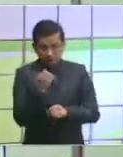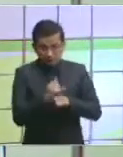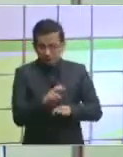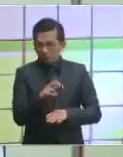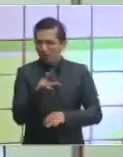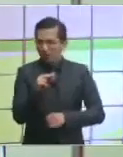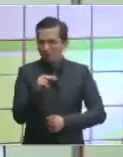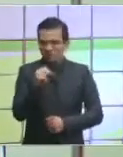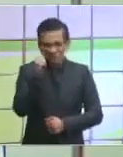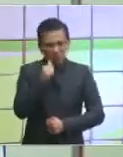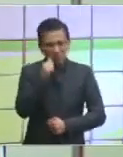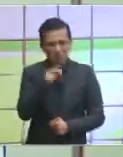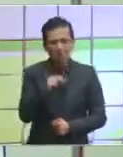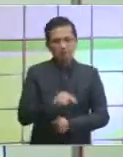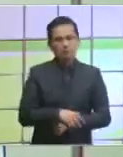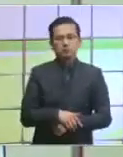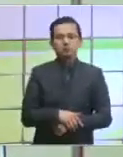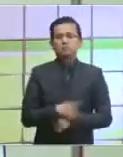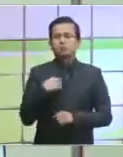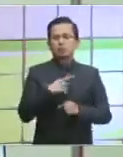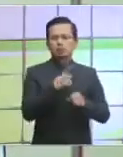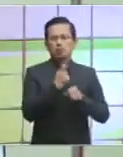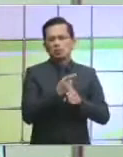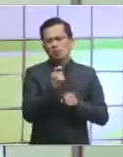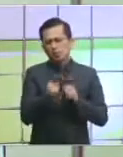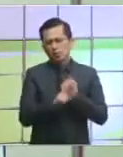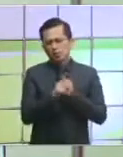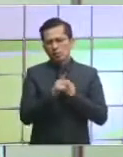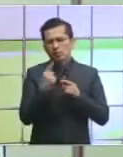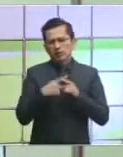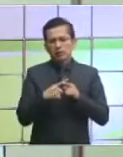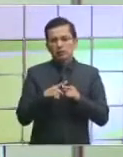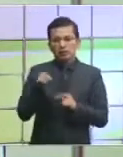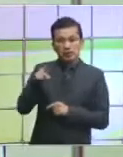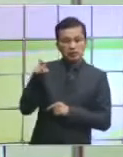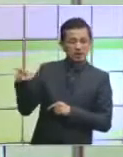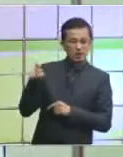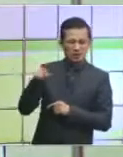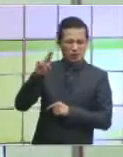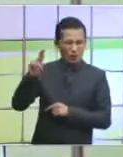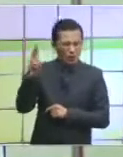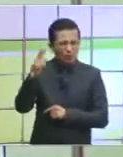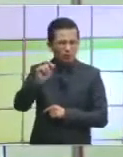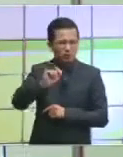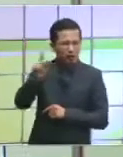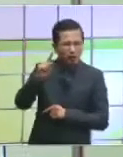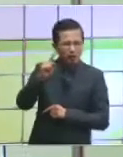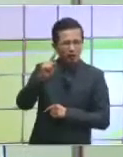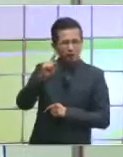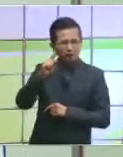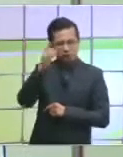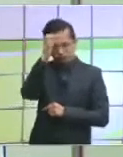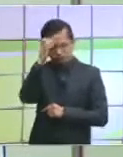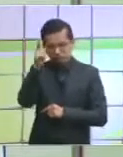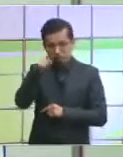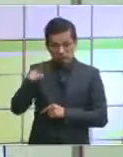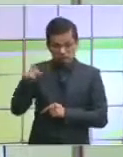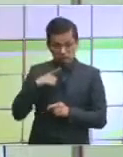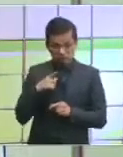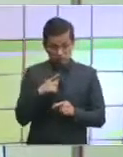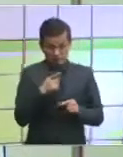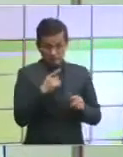primer gran problema es desde luego con la academia porque porque la academia no hace análisis de sentencias